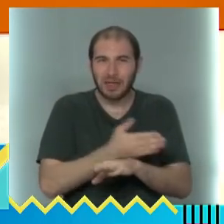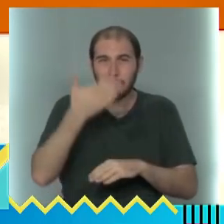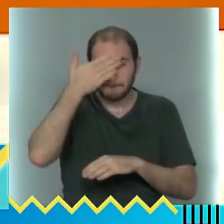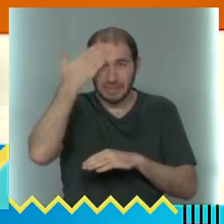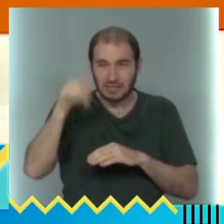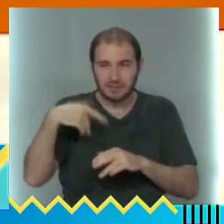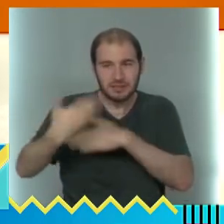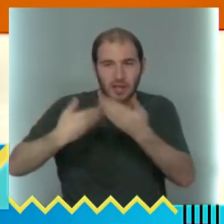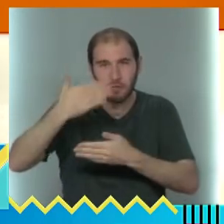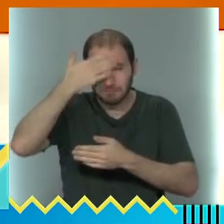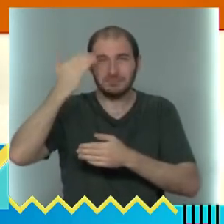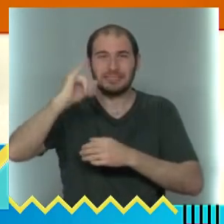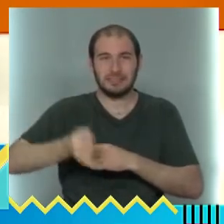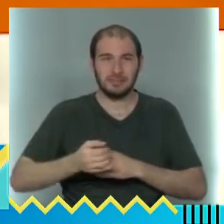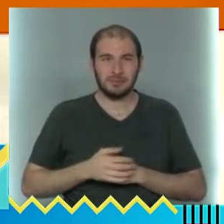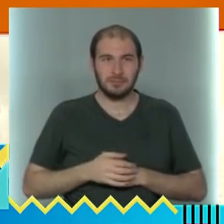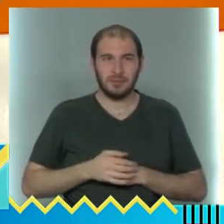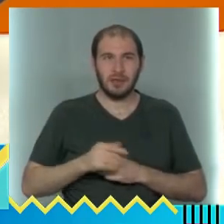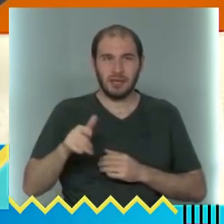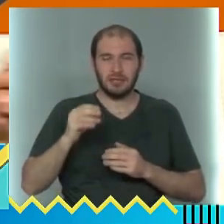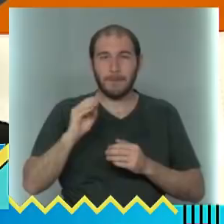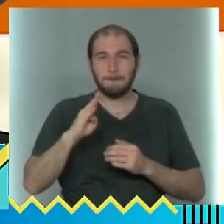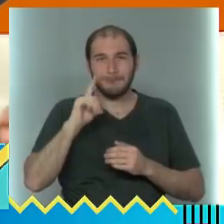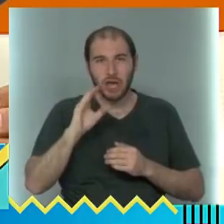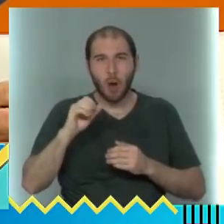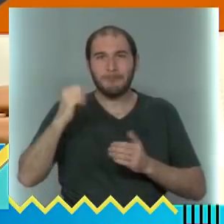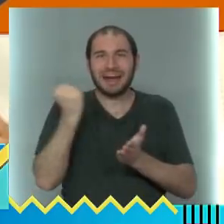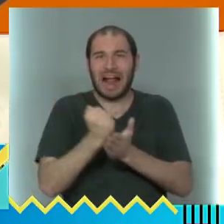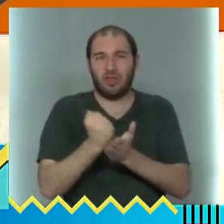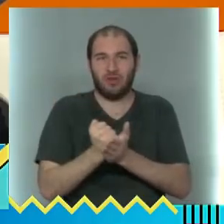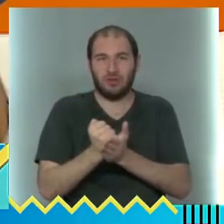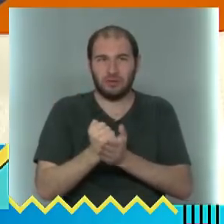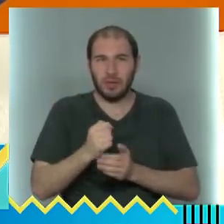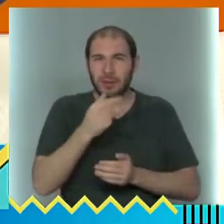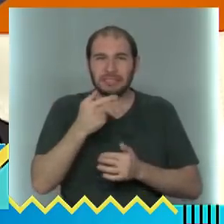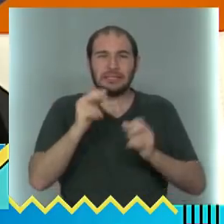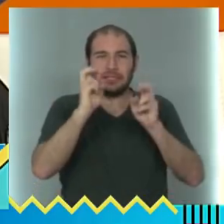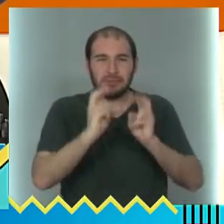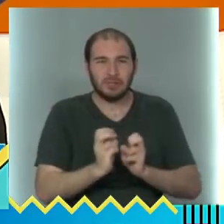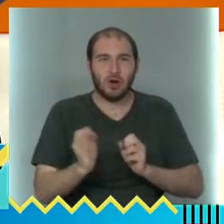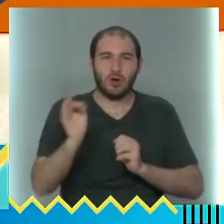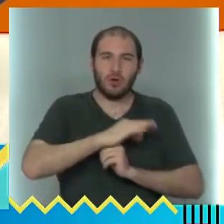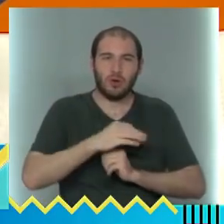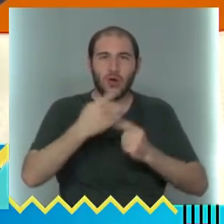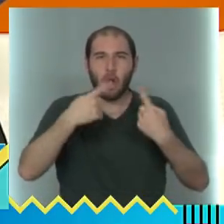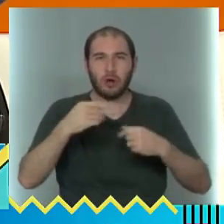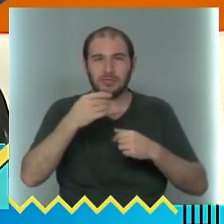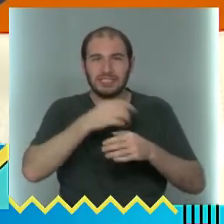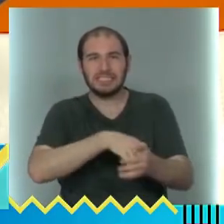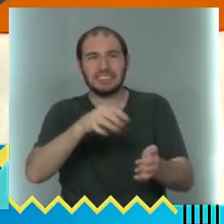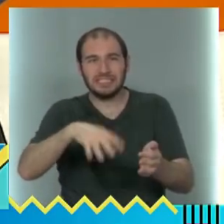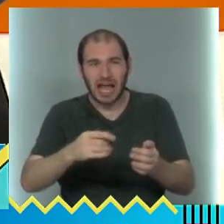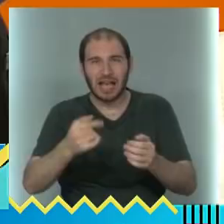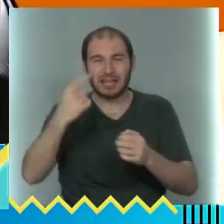paciente va a desarrollar la enfermedad de Parkinson, que eso se denominan biomarcadores, algún estudio o alguna sustancia en la sangre, en el